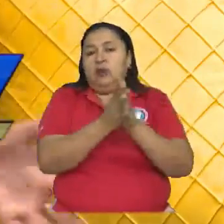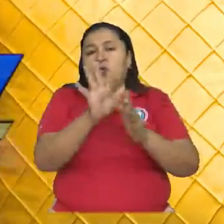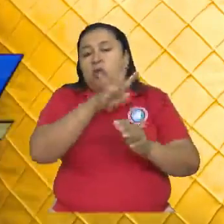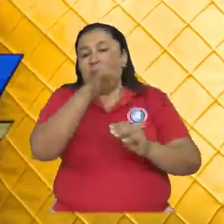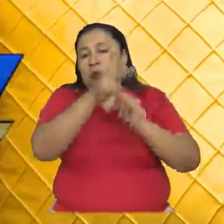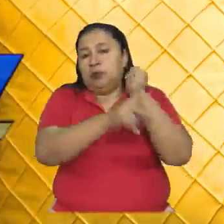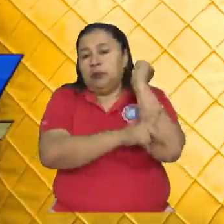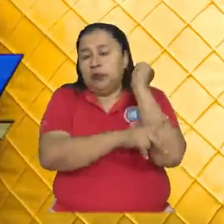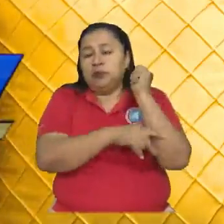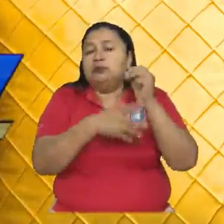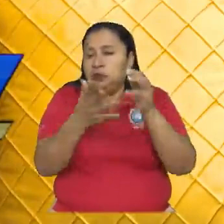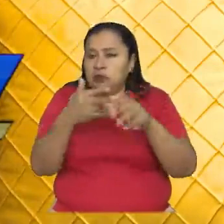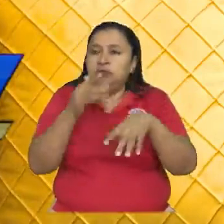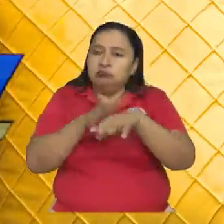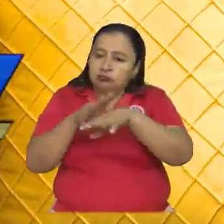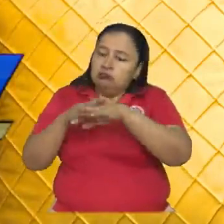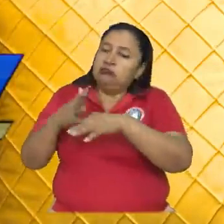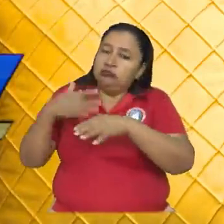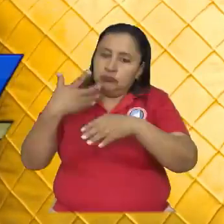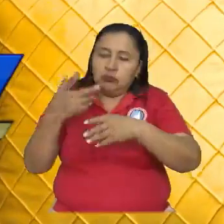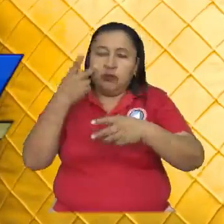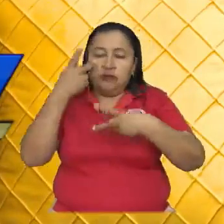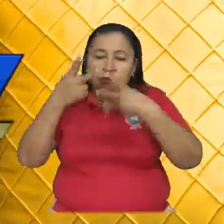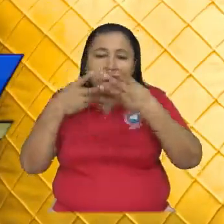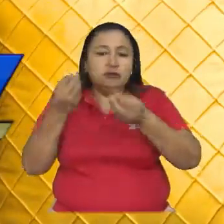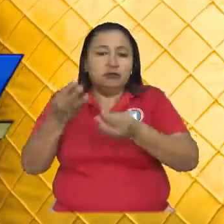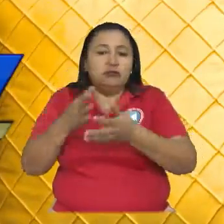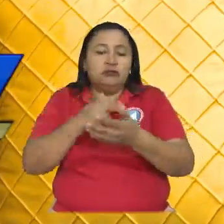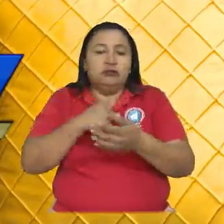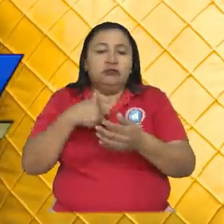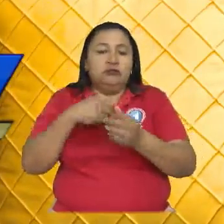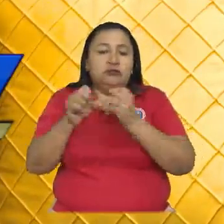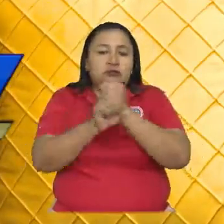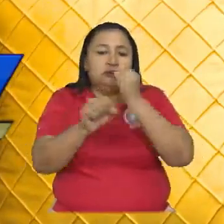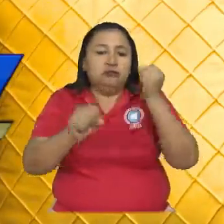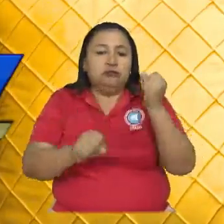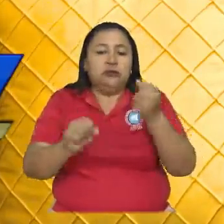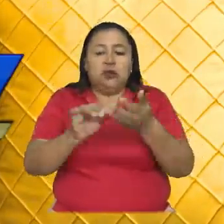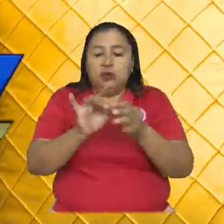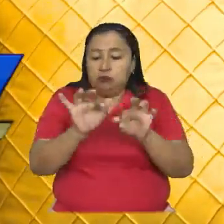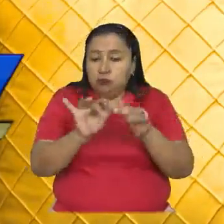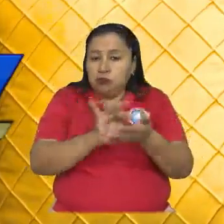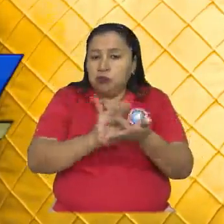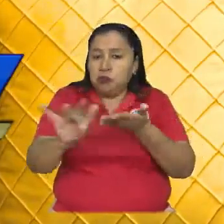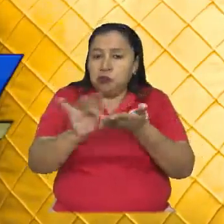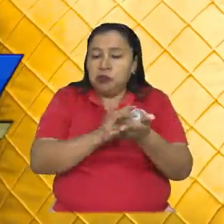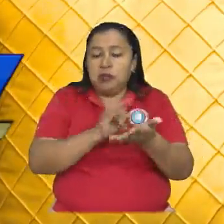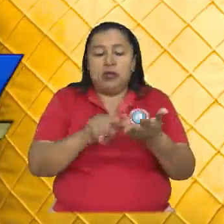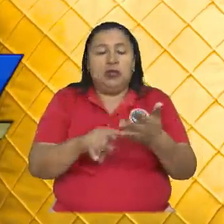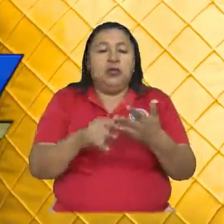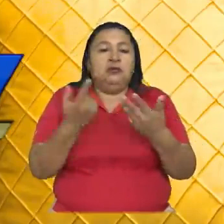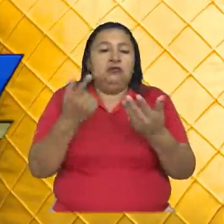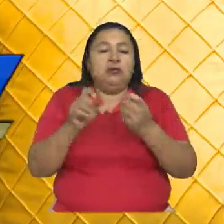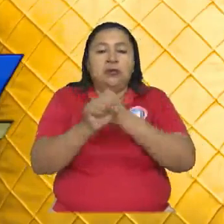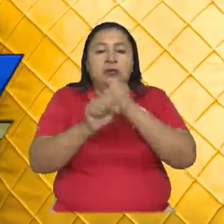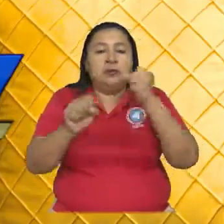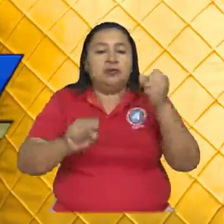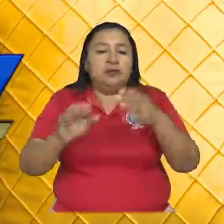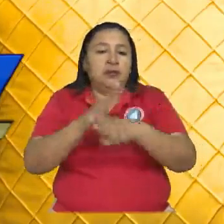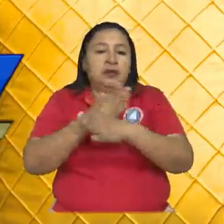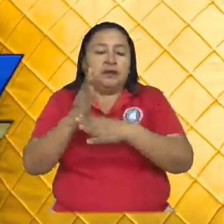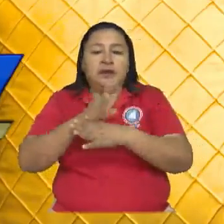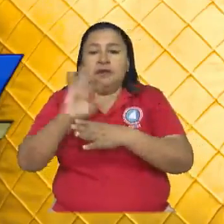otros países. Y estaremos realizando campañas digitales, campañas a través de